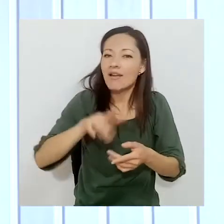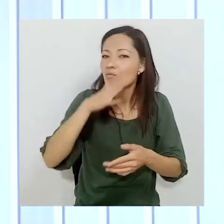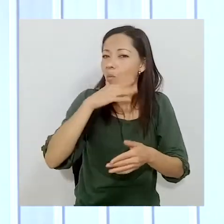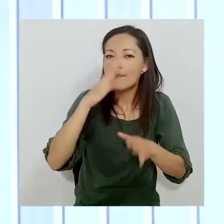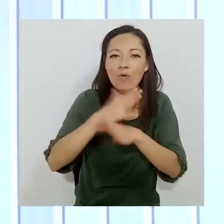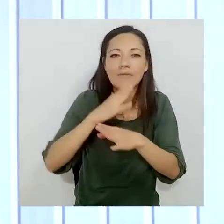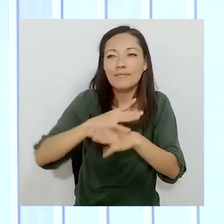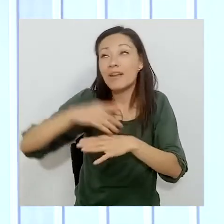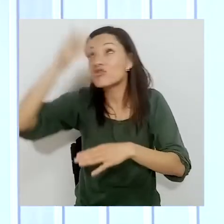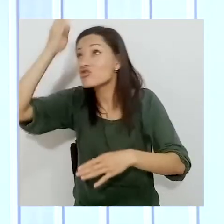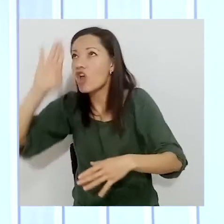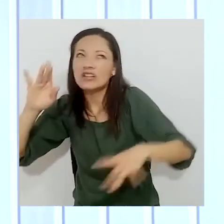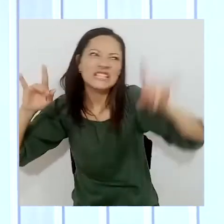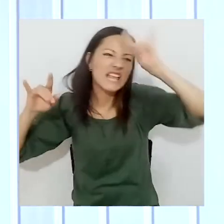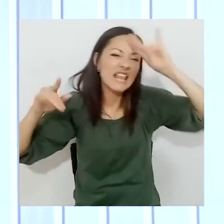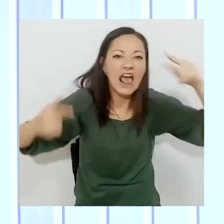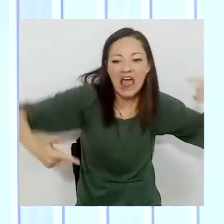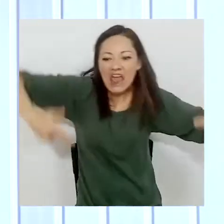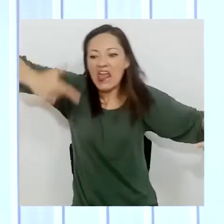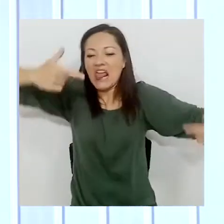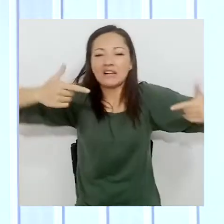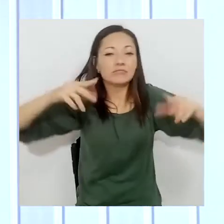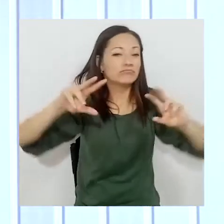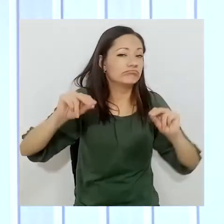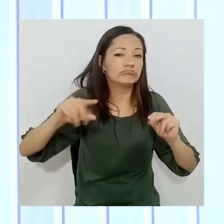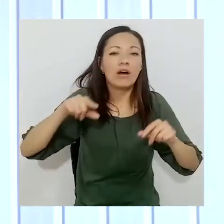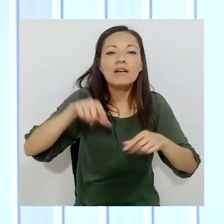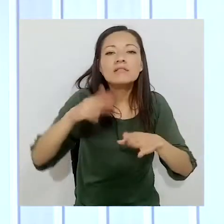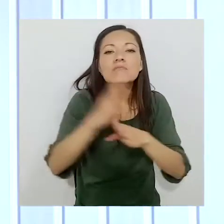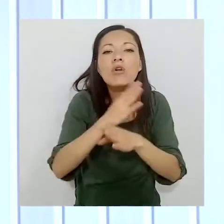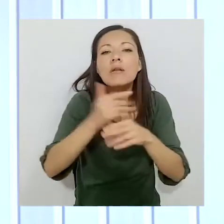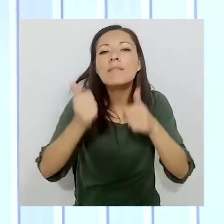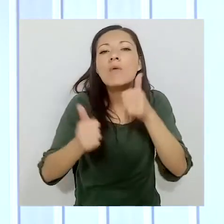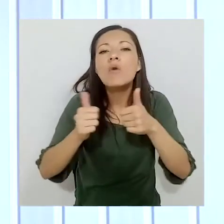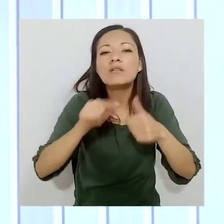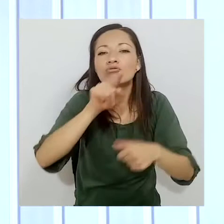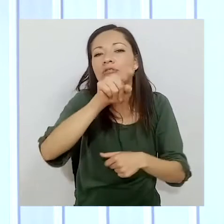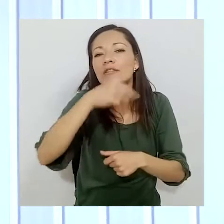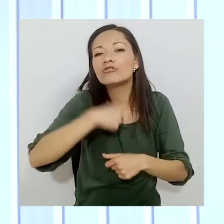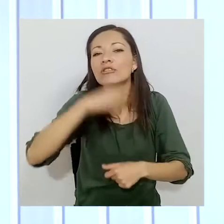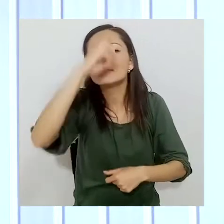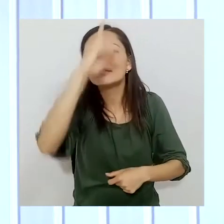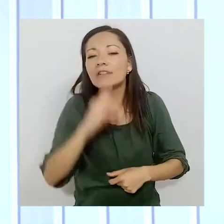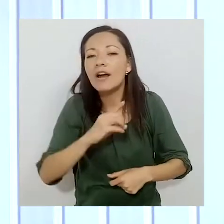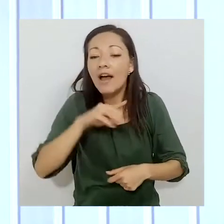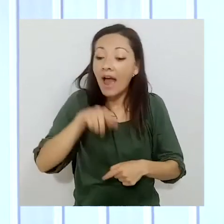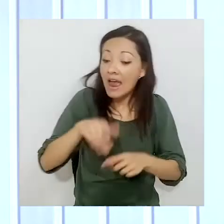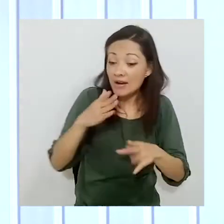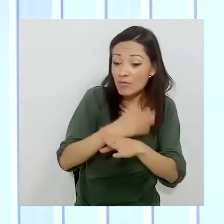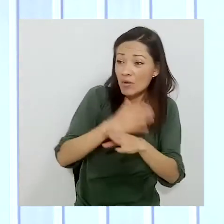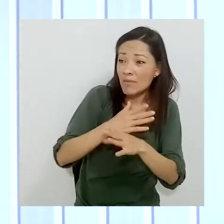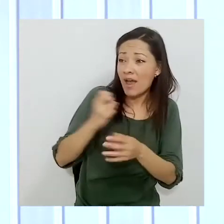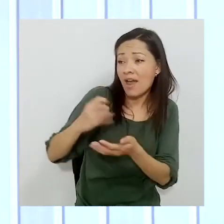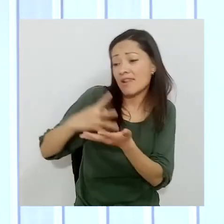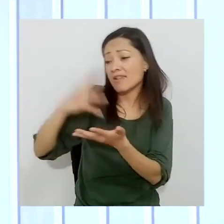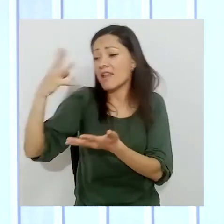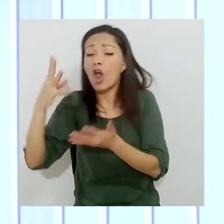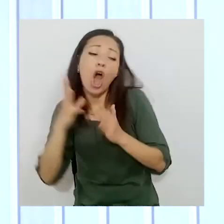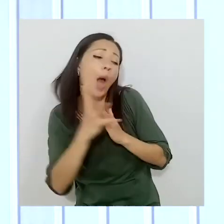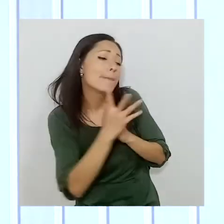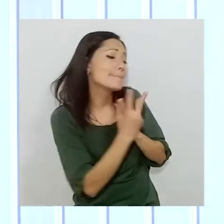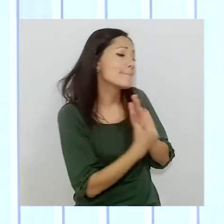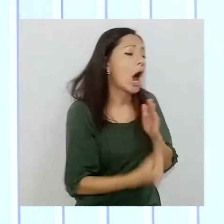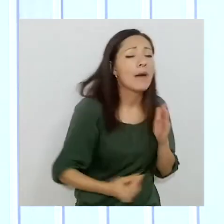¿Se da cuenta que aquí ya no hay problema de abundancia o escasez? ¿Se da cuenta que aquí ya no hay abundancia de haber pasado una vida muelle,